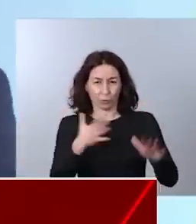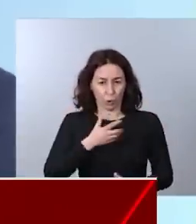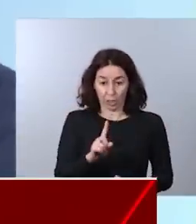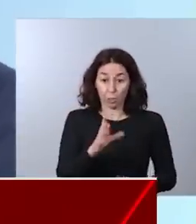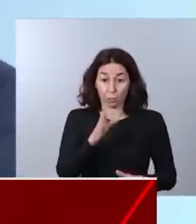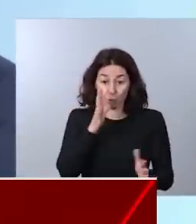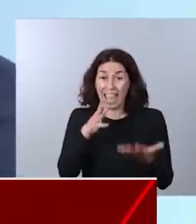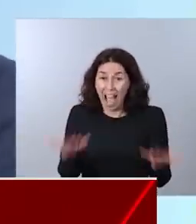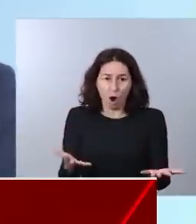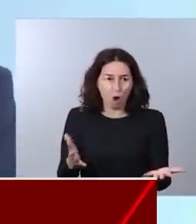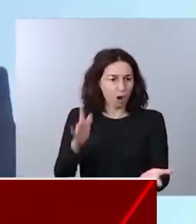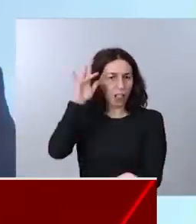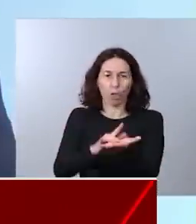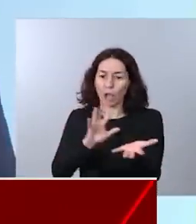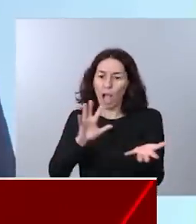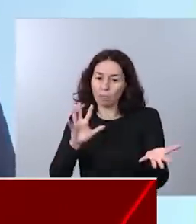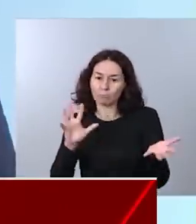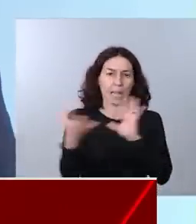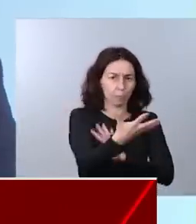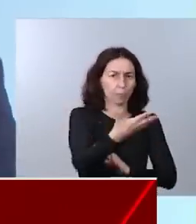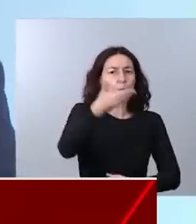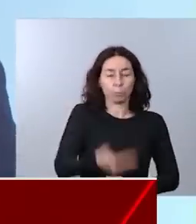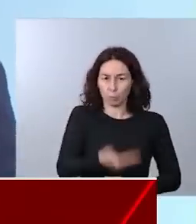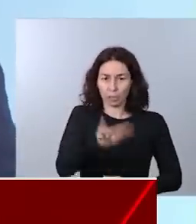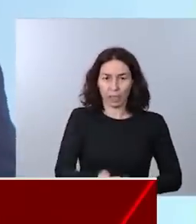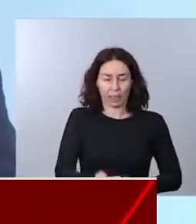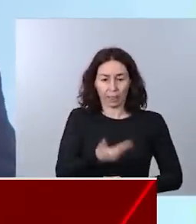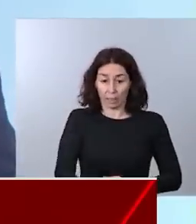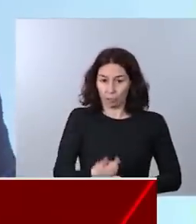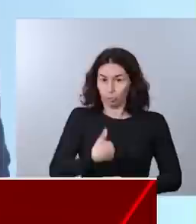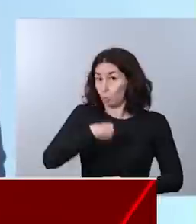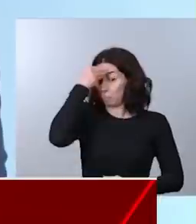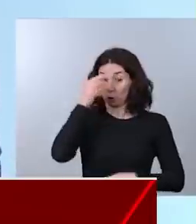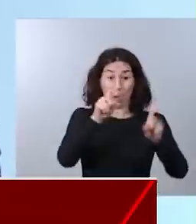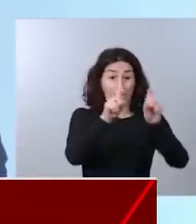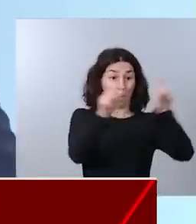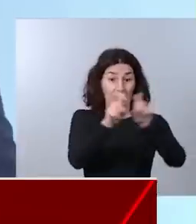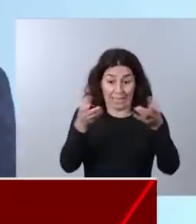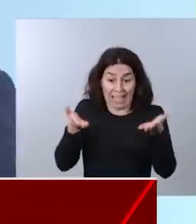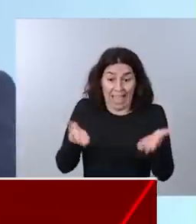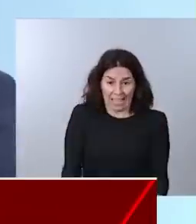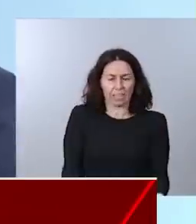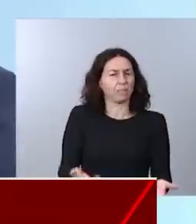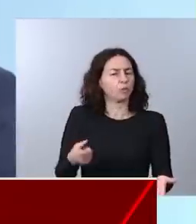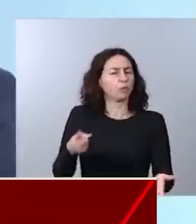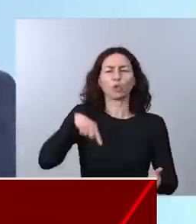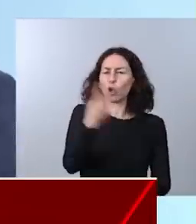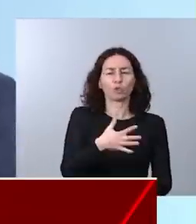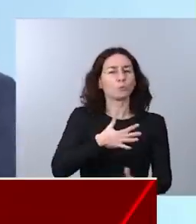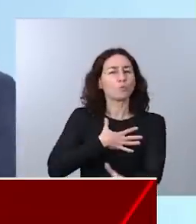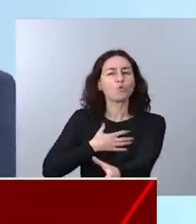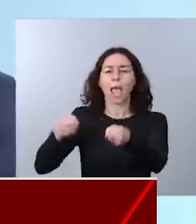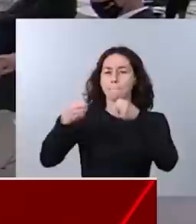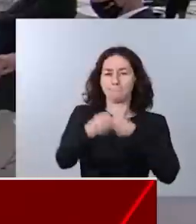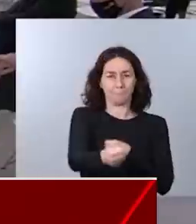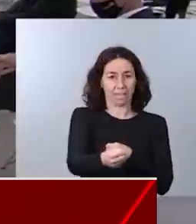en ello, es completamente contradictoria con las cifras que da. Dice que el crecimiento de